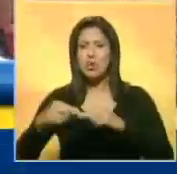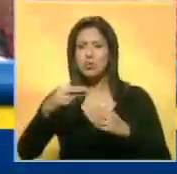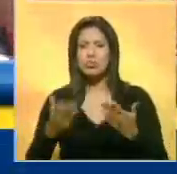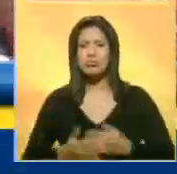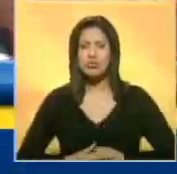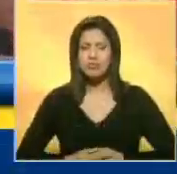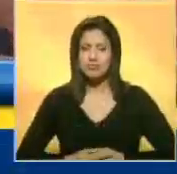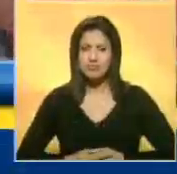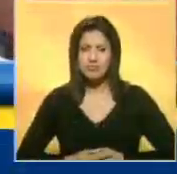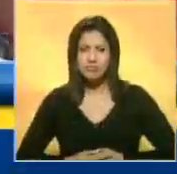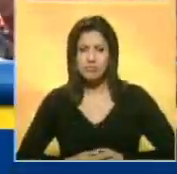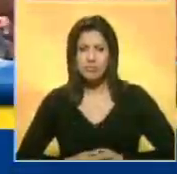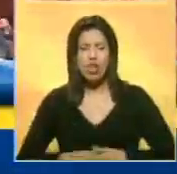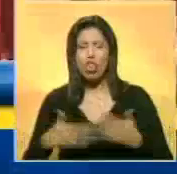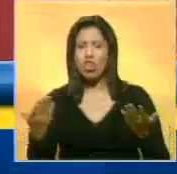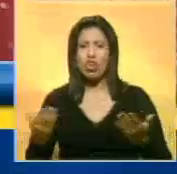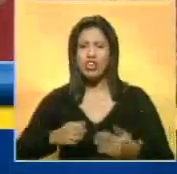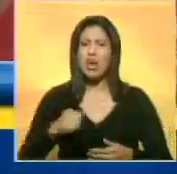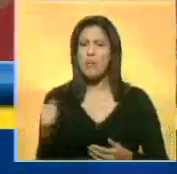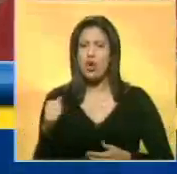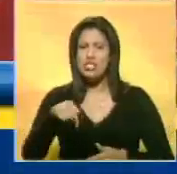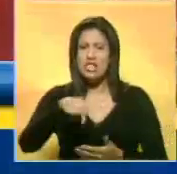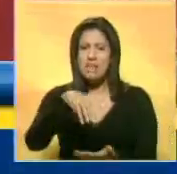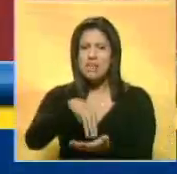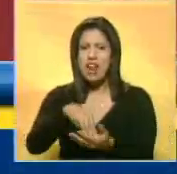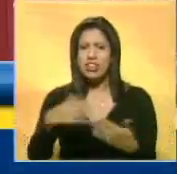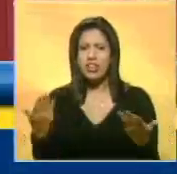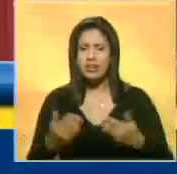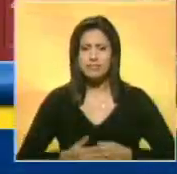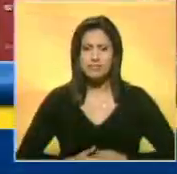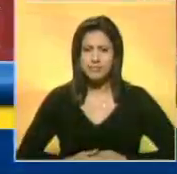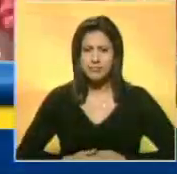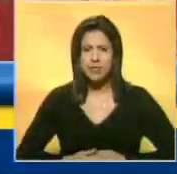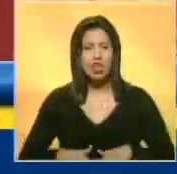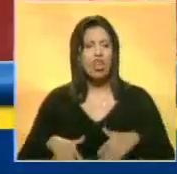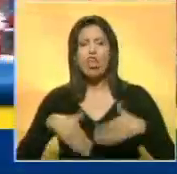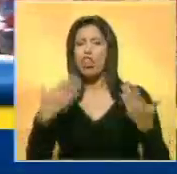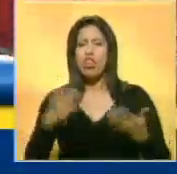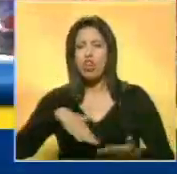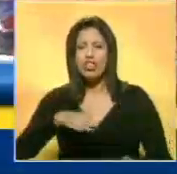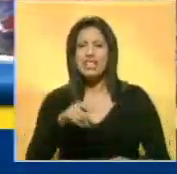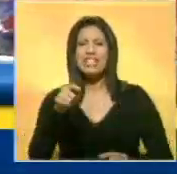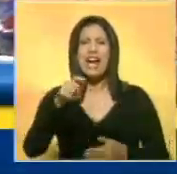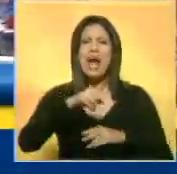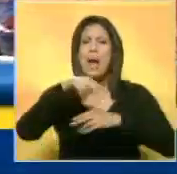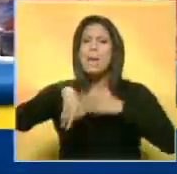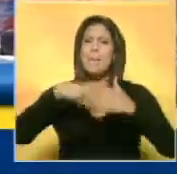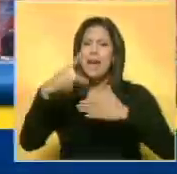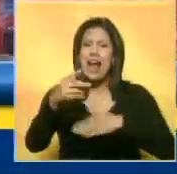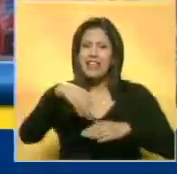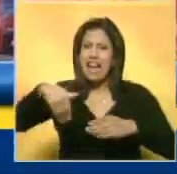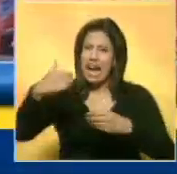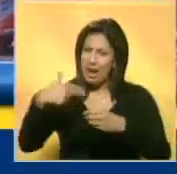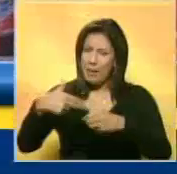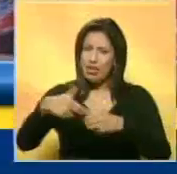policiales? ¿Dónde está la policía de Miranda? ¿Dónde está el plan de asfalto de la